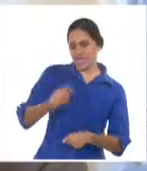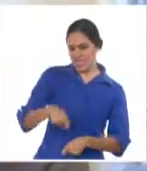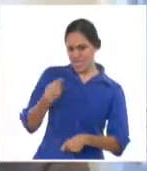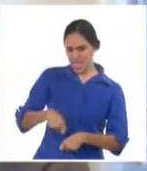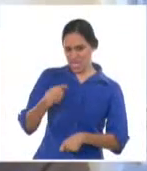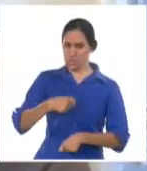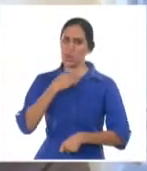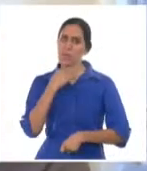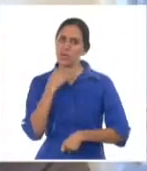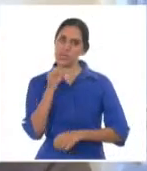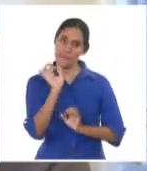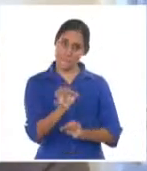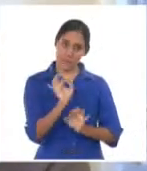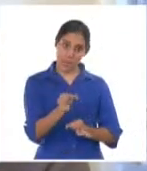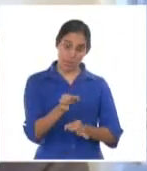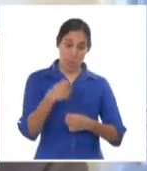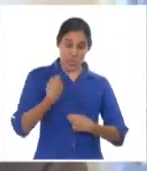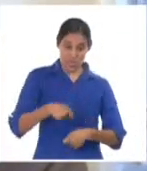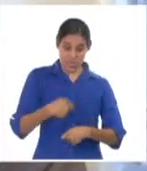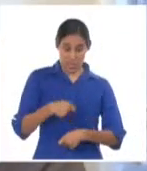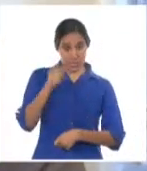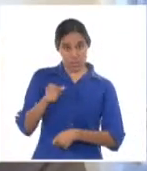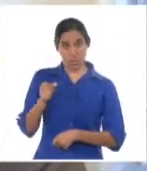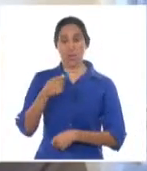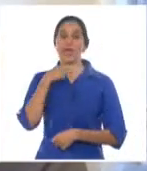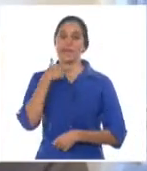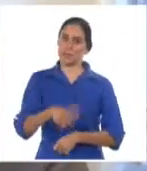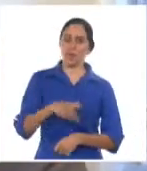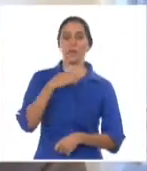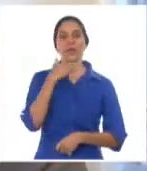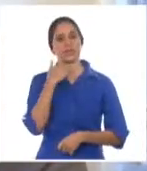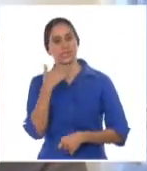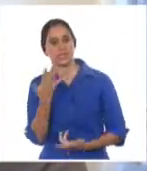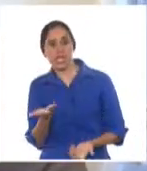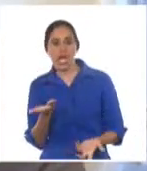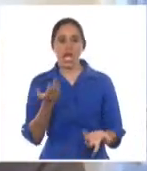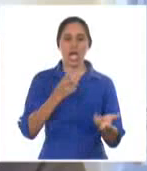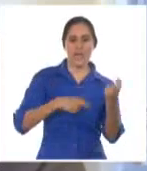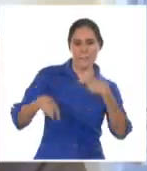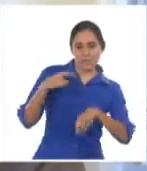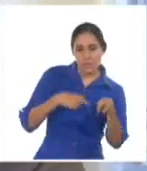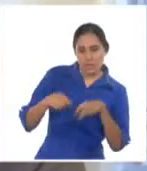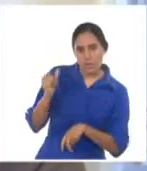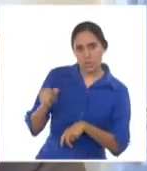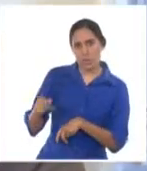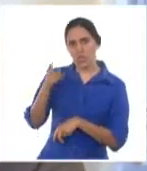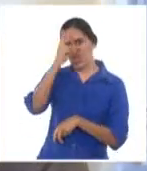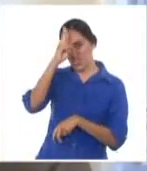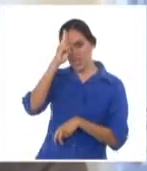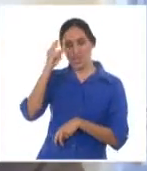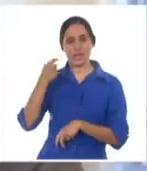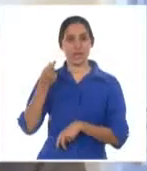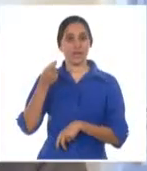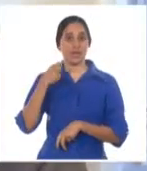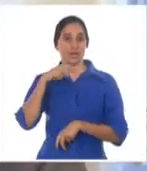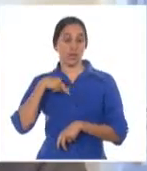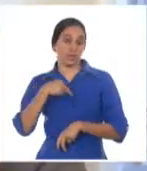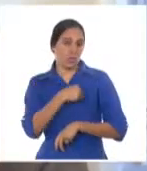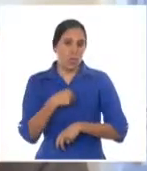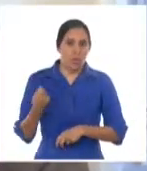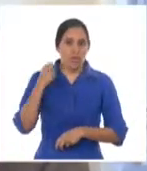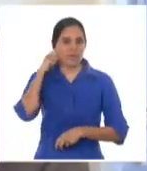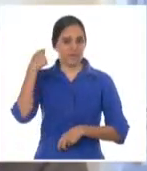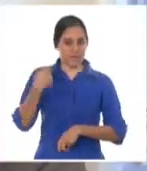si el operador del derecho, si el policía, si el investigador, si el instructor, si el fiscal, si el juez, si el